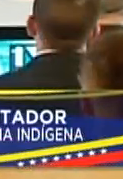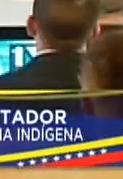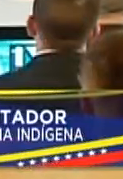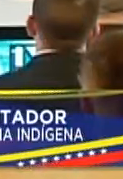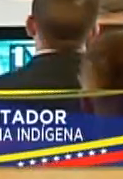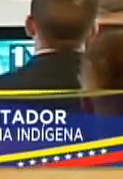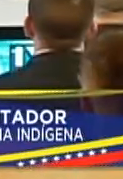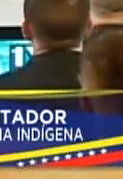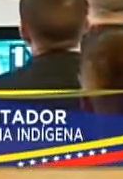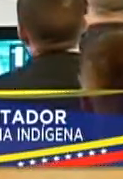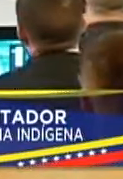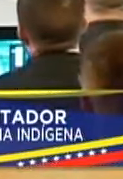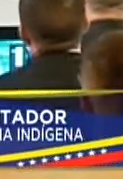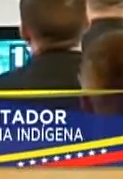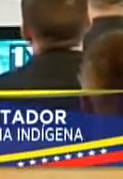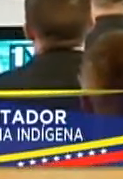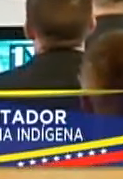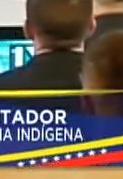cosa.